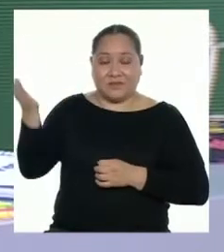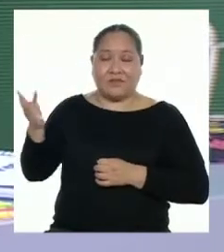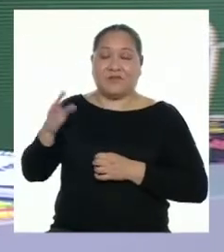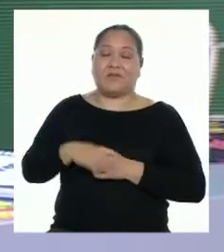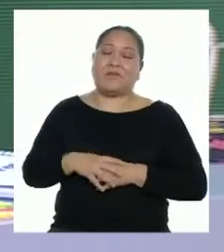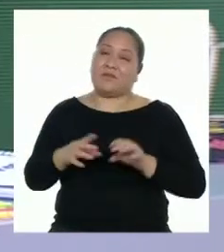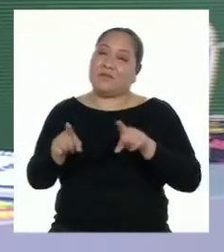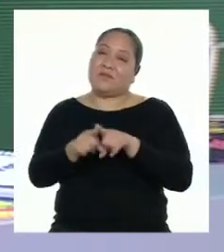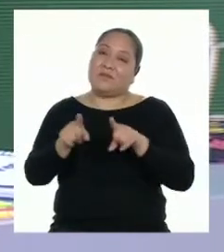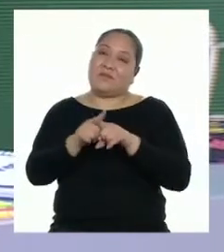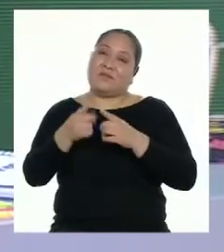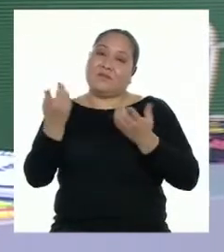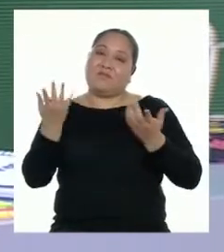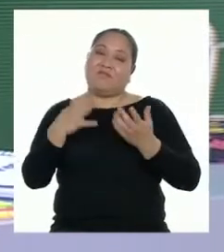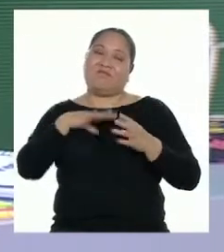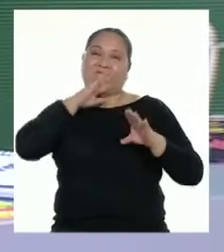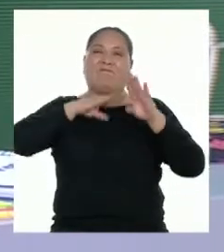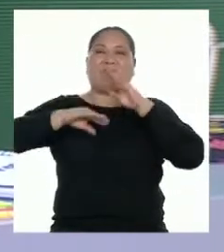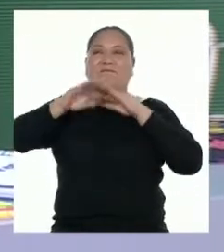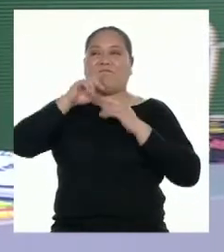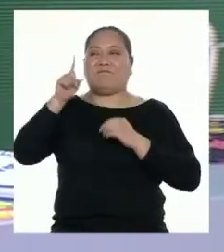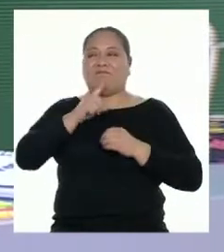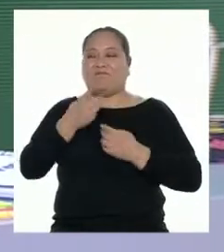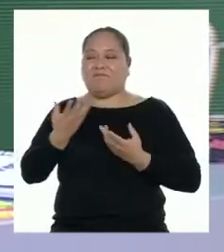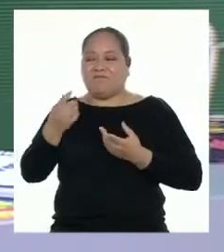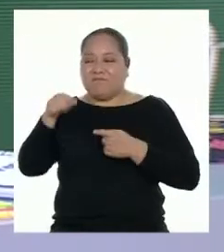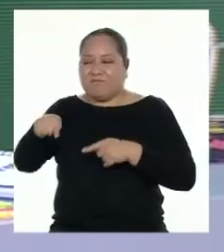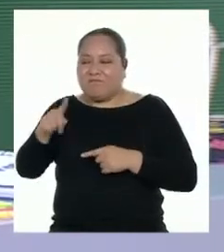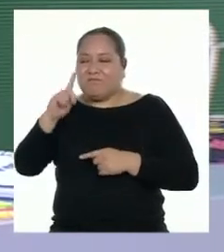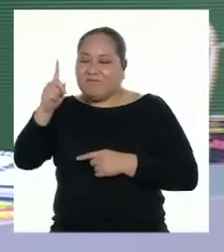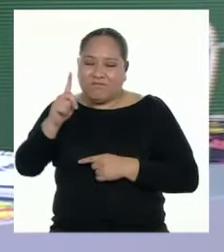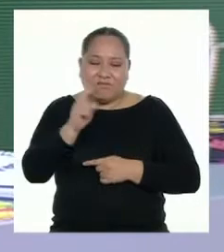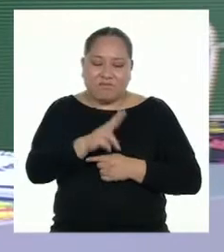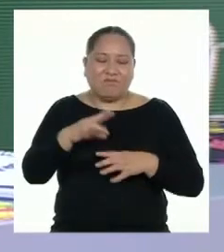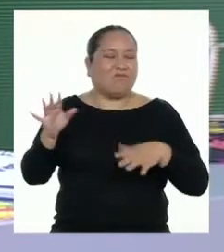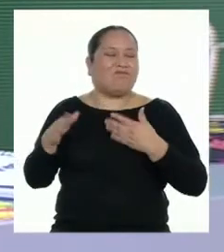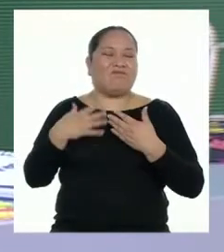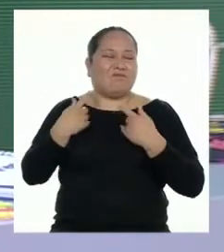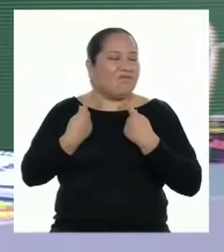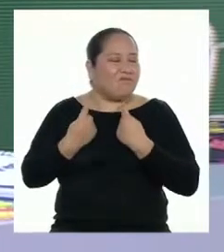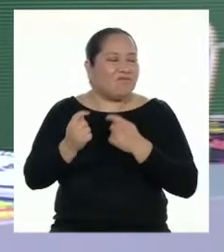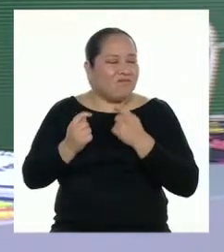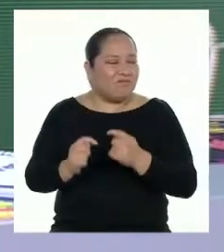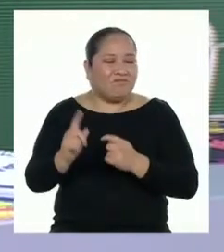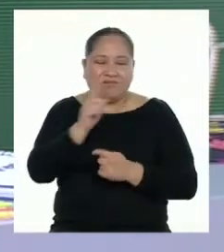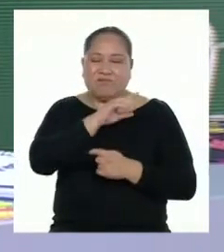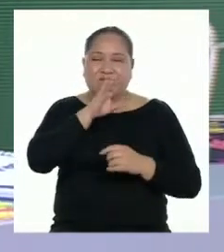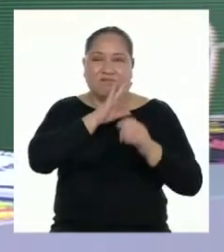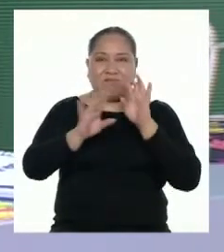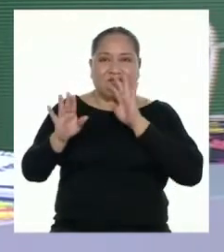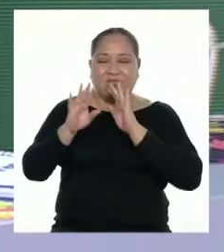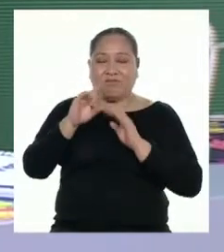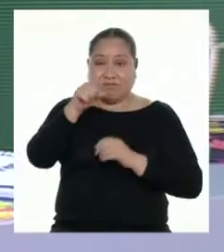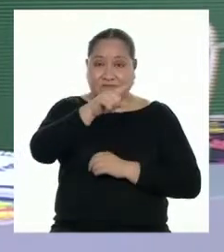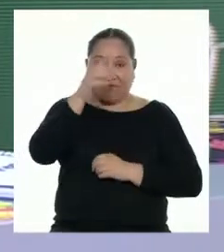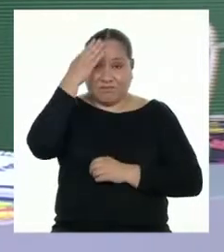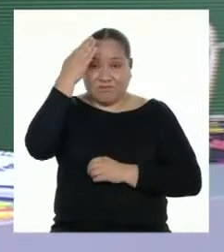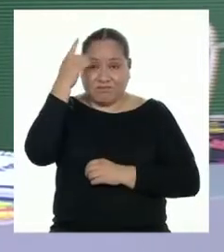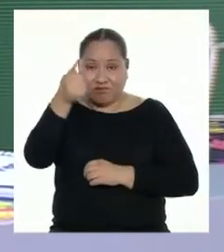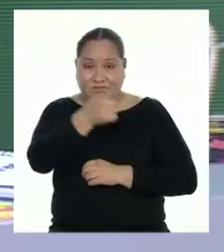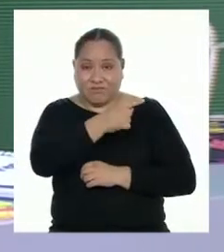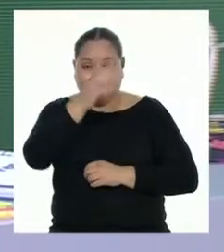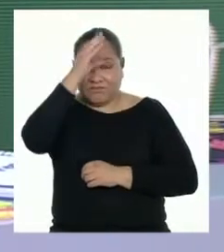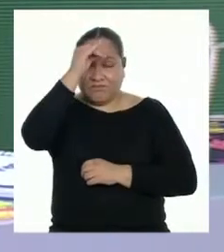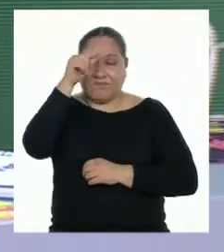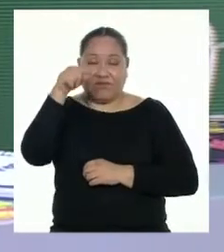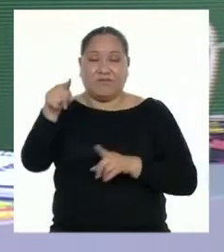nos frustramos porque algo no nos sale a la primera ni a la segunda. Saber que hay más chicas y chicos pasando por lo mismo nos ayuda. Darme cuenta